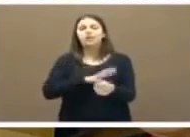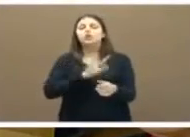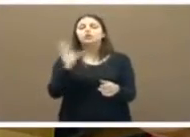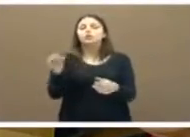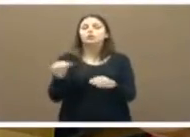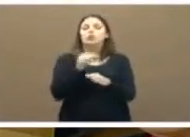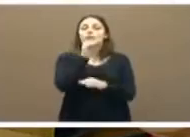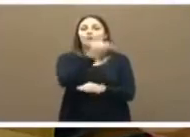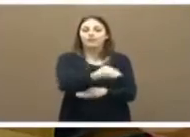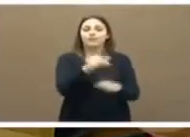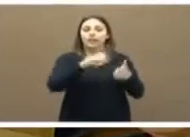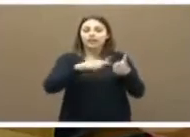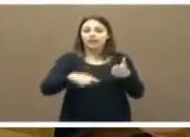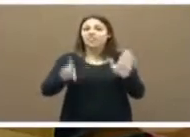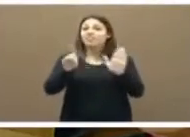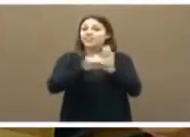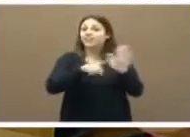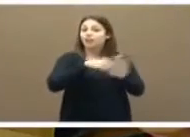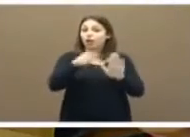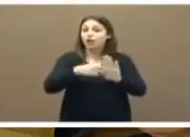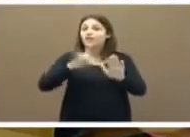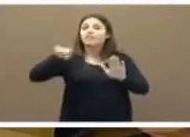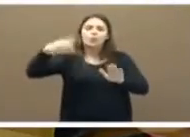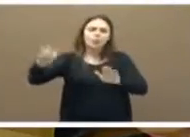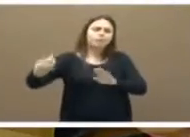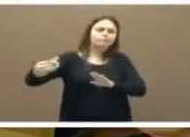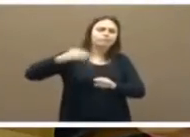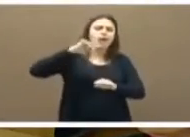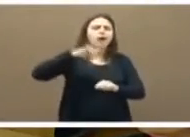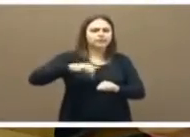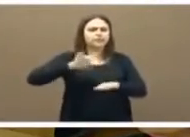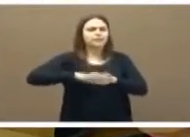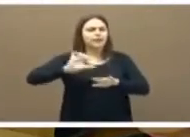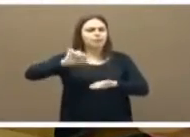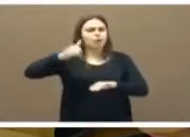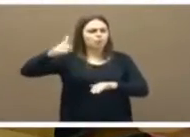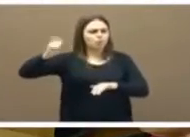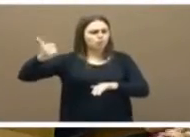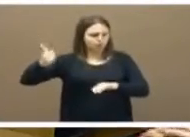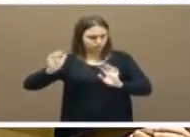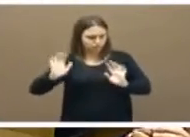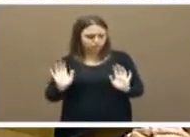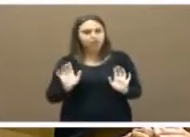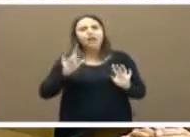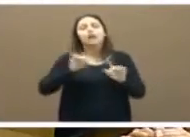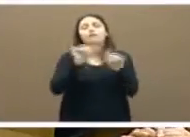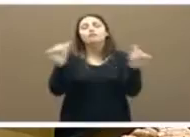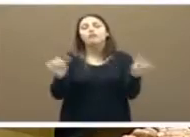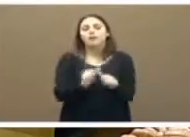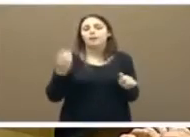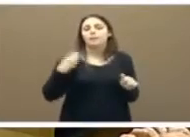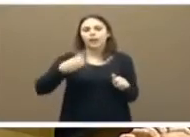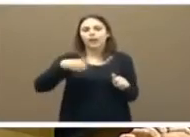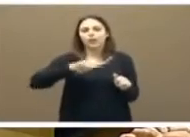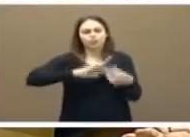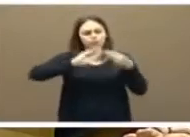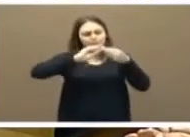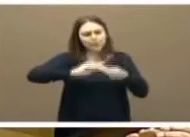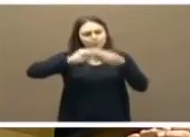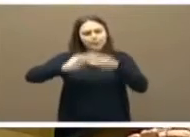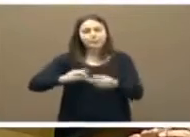alquiler en un decreto ley que vendrá a esta Cámara próximamente. Y de la misma manera que estamos planificando el